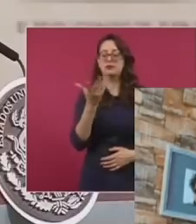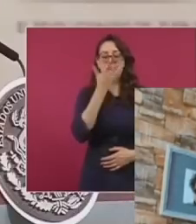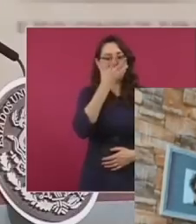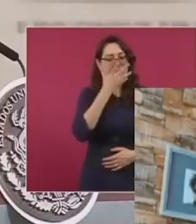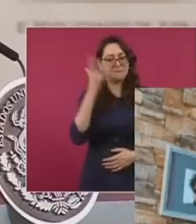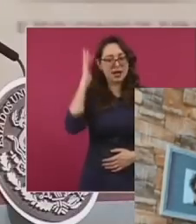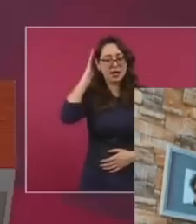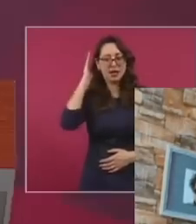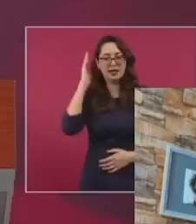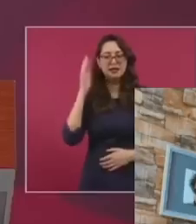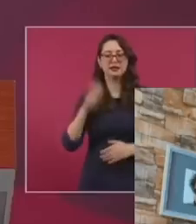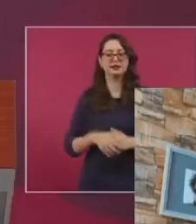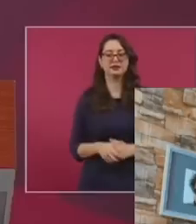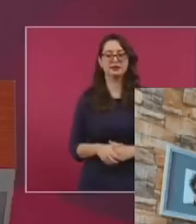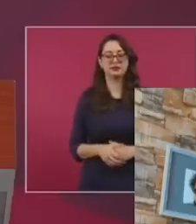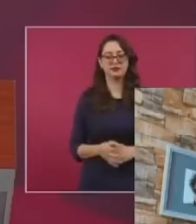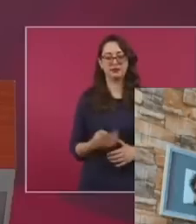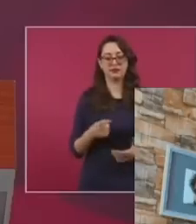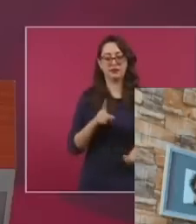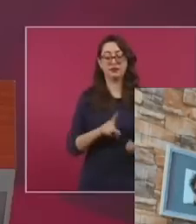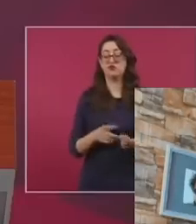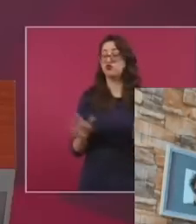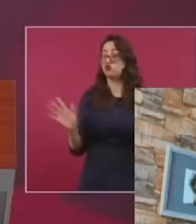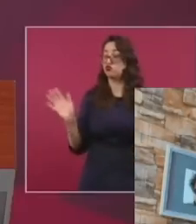pero están financiando